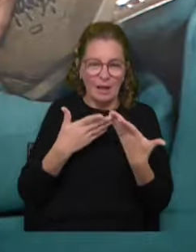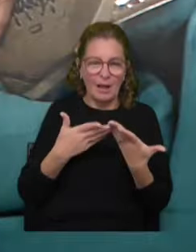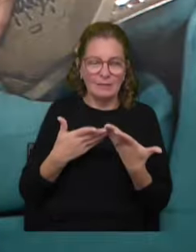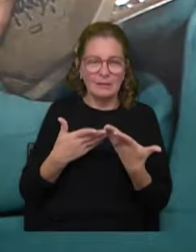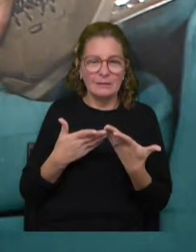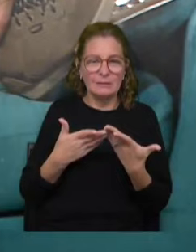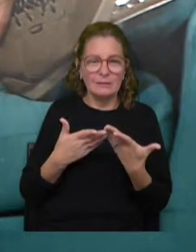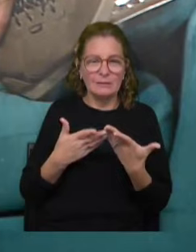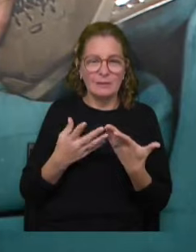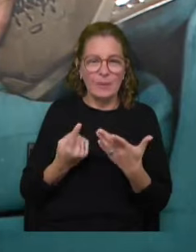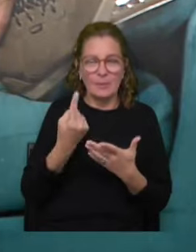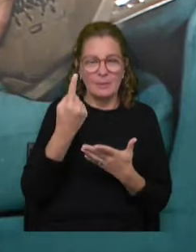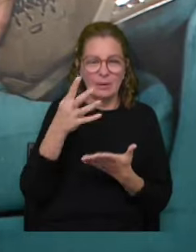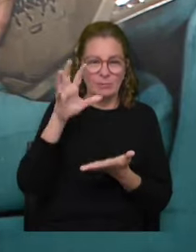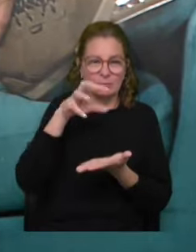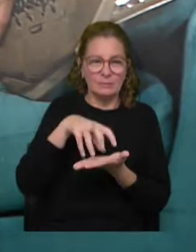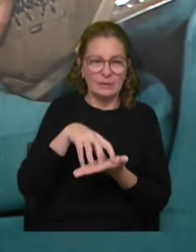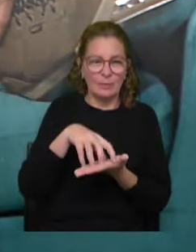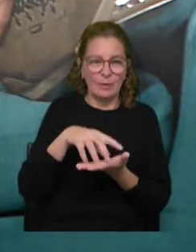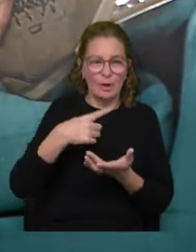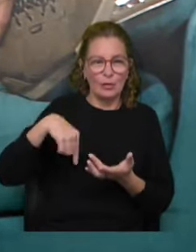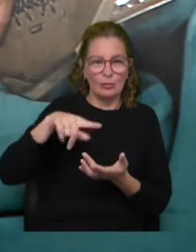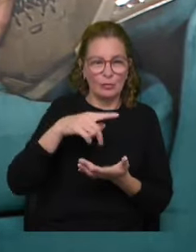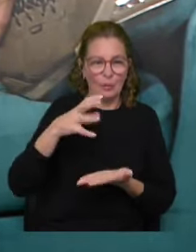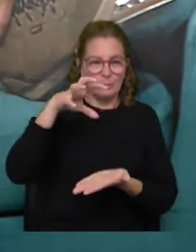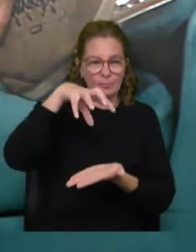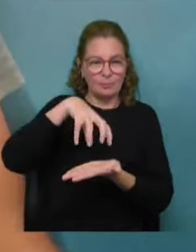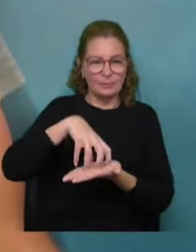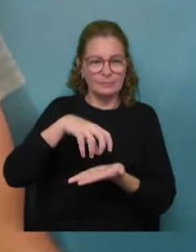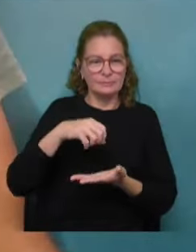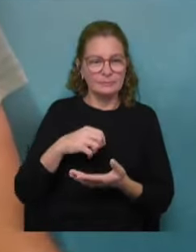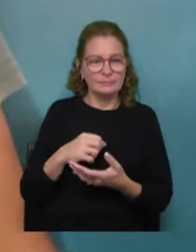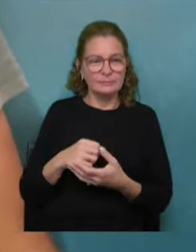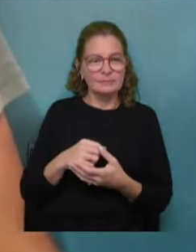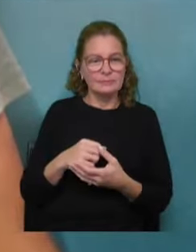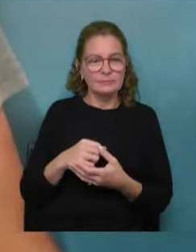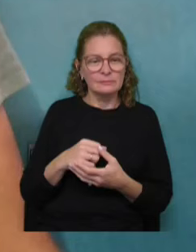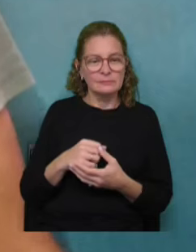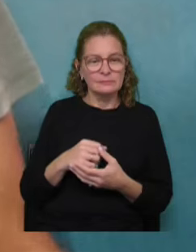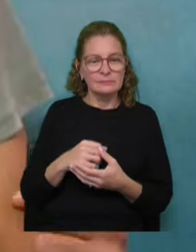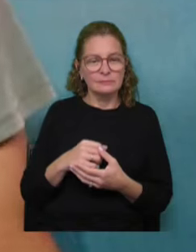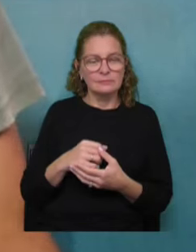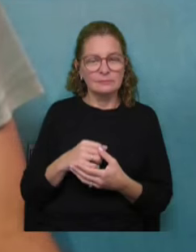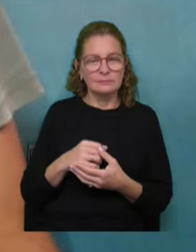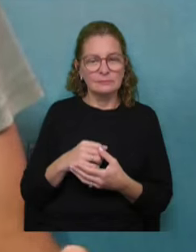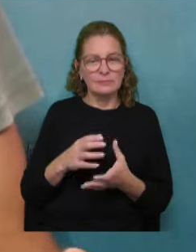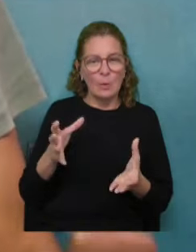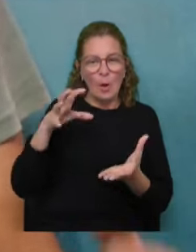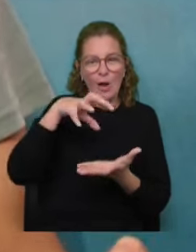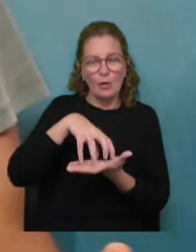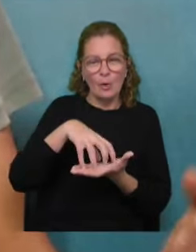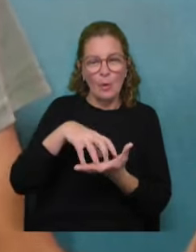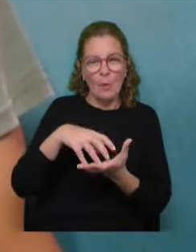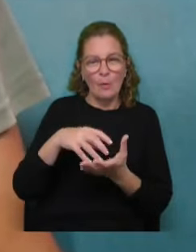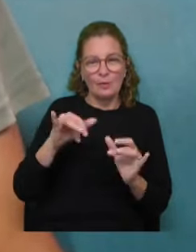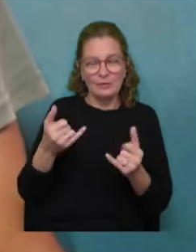nos pusieron en lugar. El primer disco, bueno, a nosotros nos puso en la... Bueno, somos una banda, tenemos una